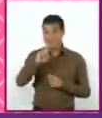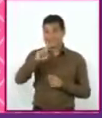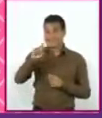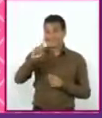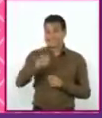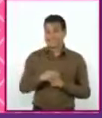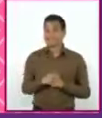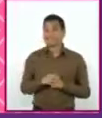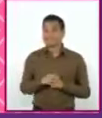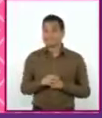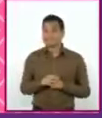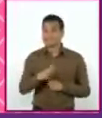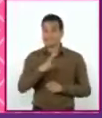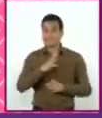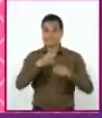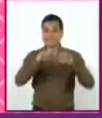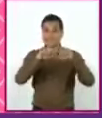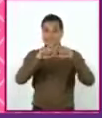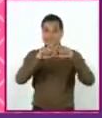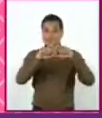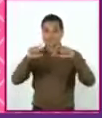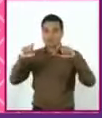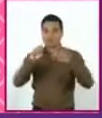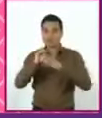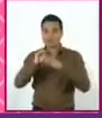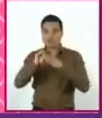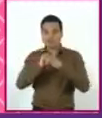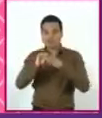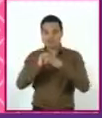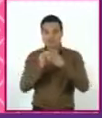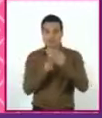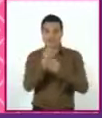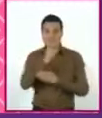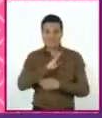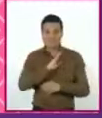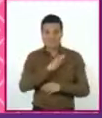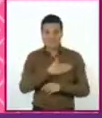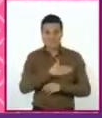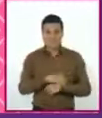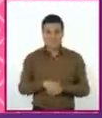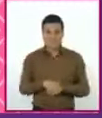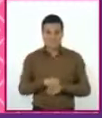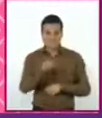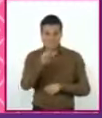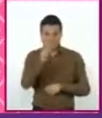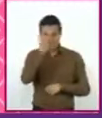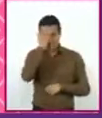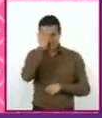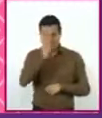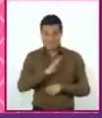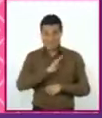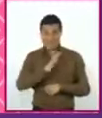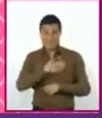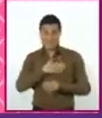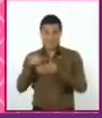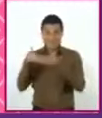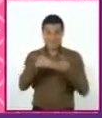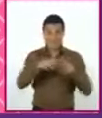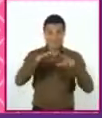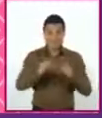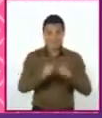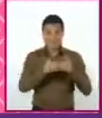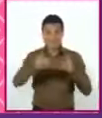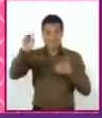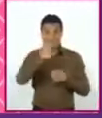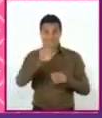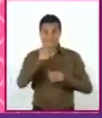se señala el periodo del virreinato de la Nueva España, que como ustedes saben, duró 300 años. Inició con la